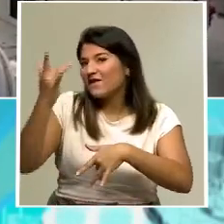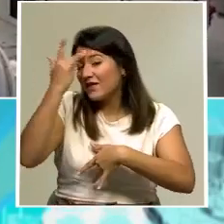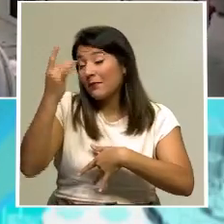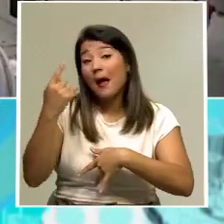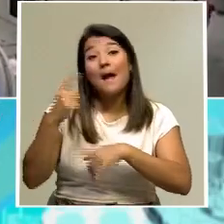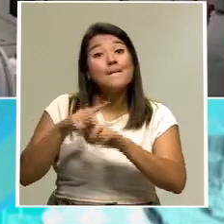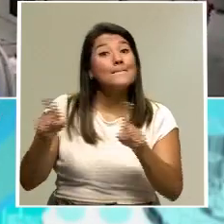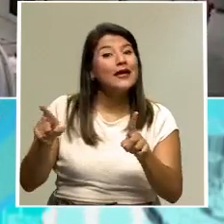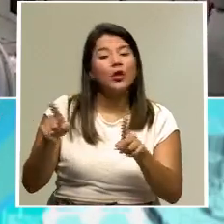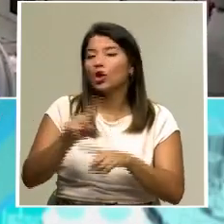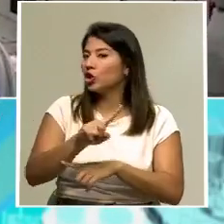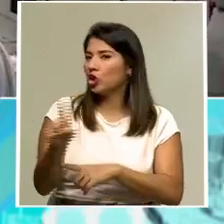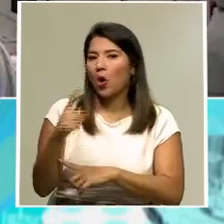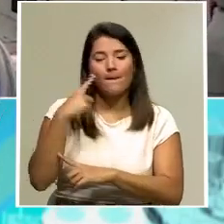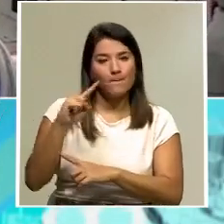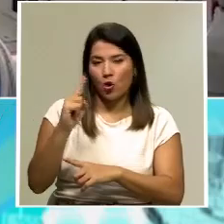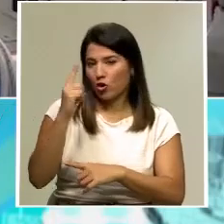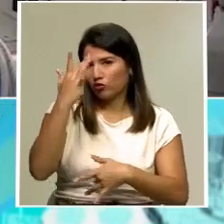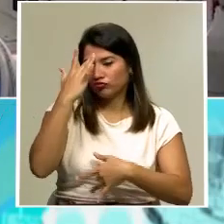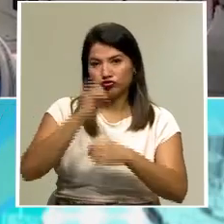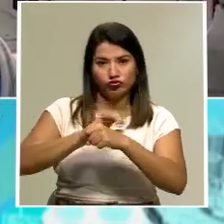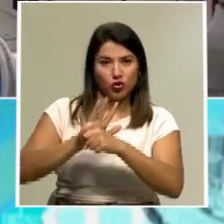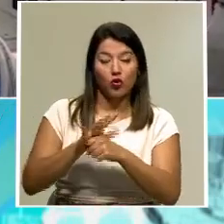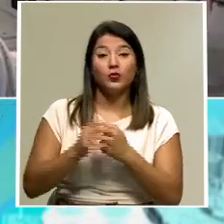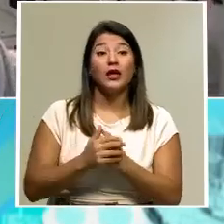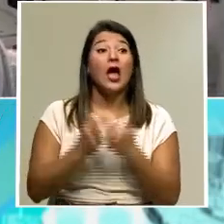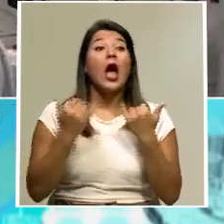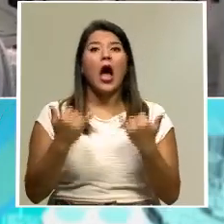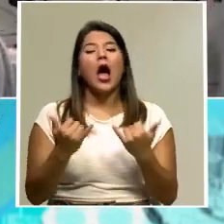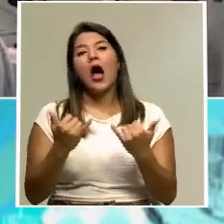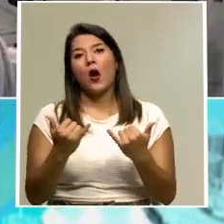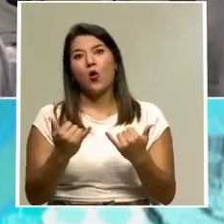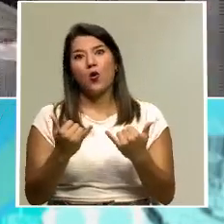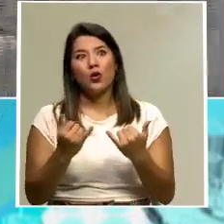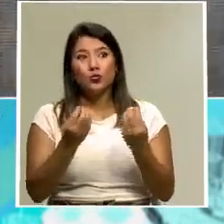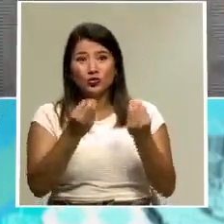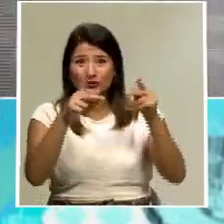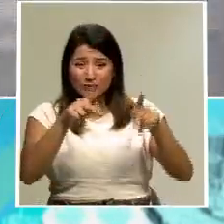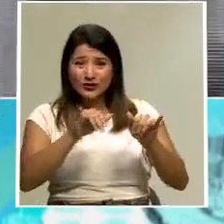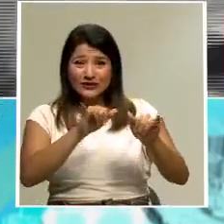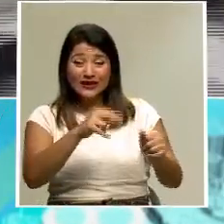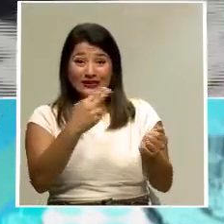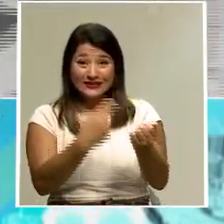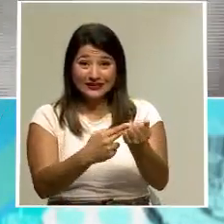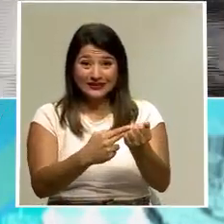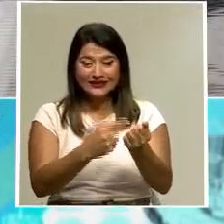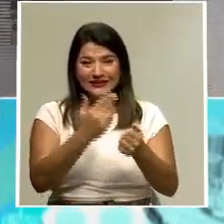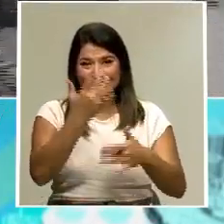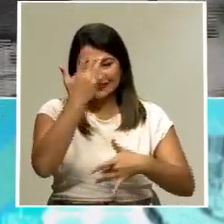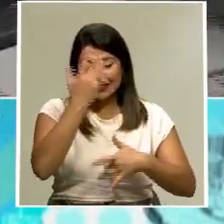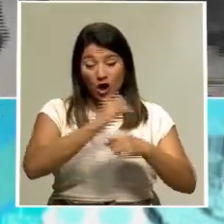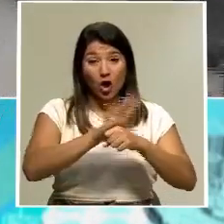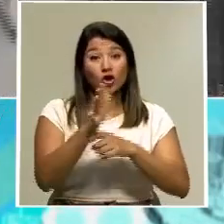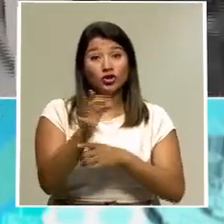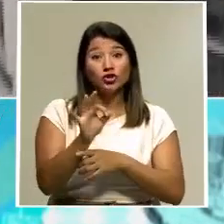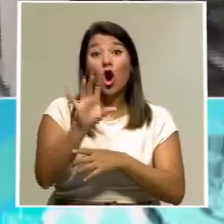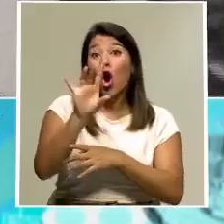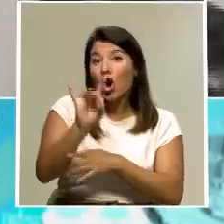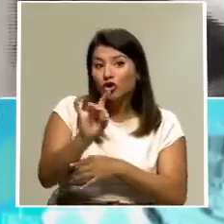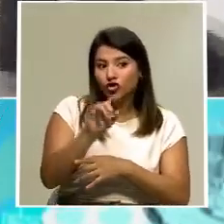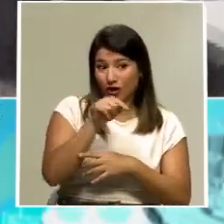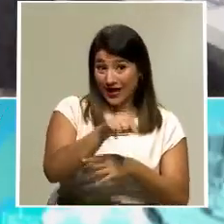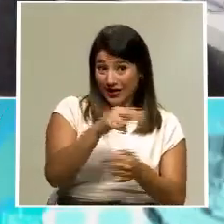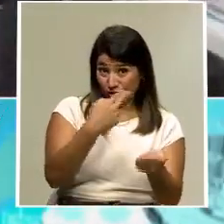se registran 49 pacientes hospitalizados con COVID-19. 8 de ellos se encuentran en